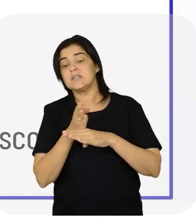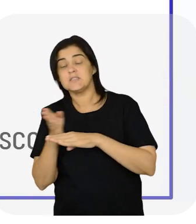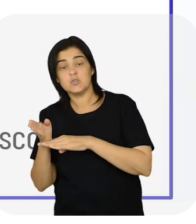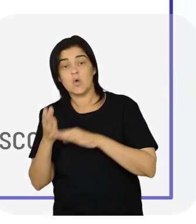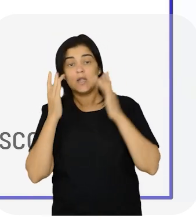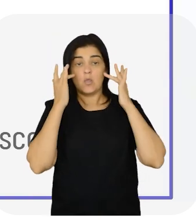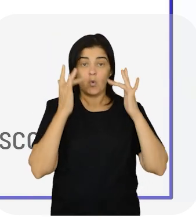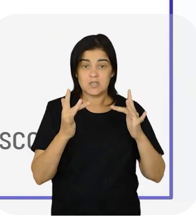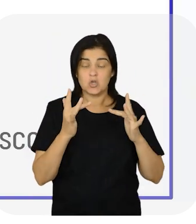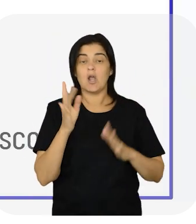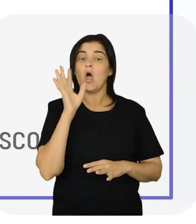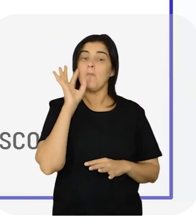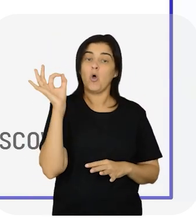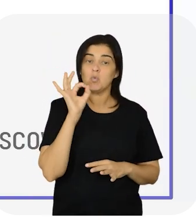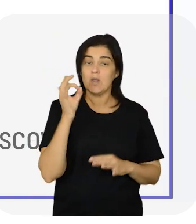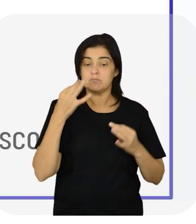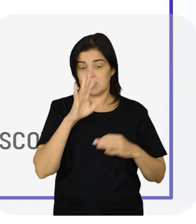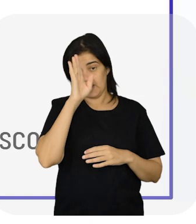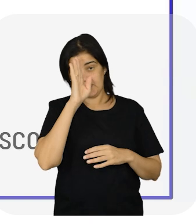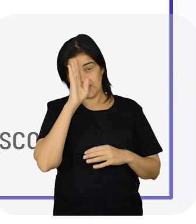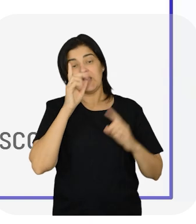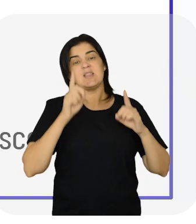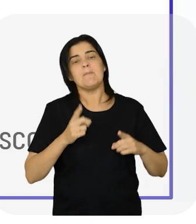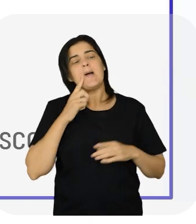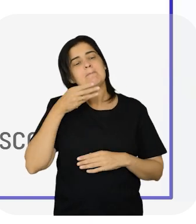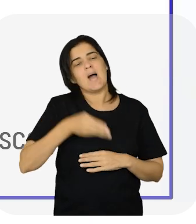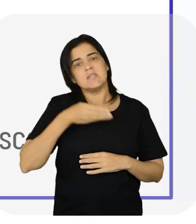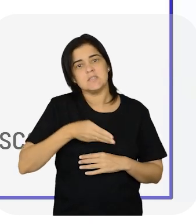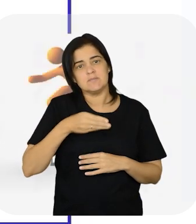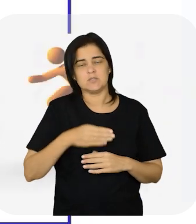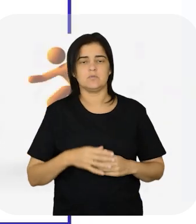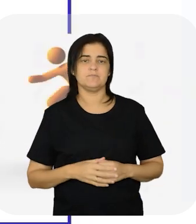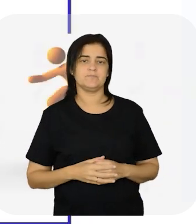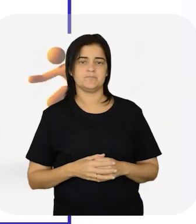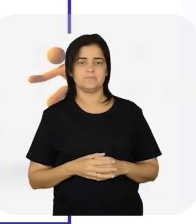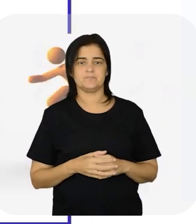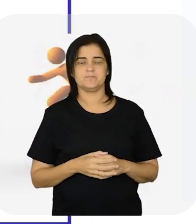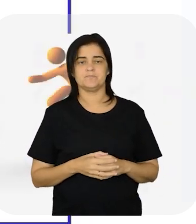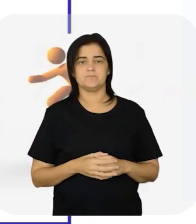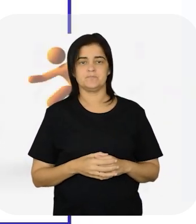educación, las oportunidades de aprendizaje y la participación.